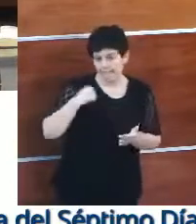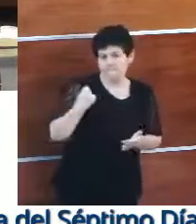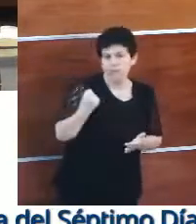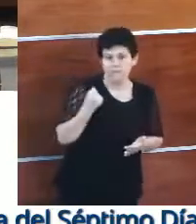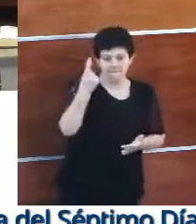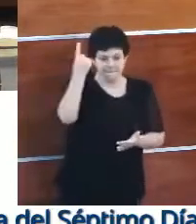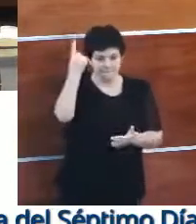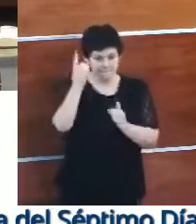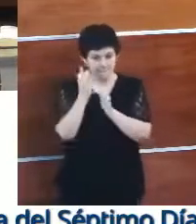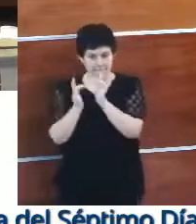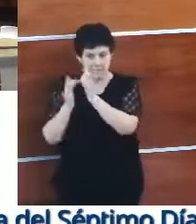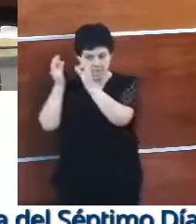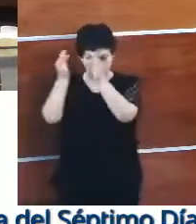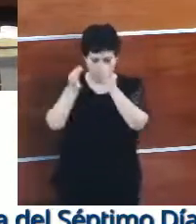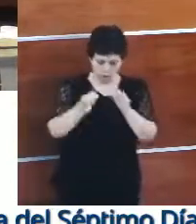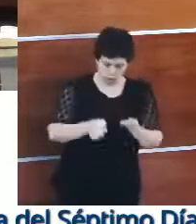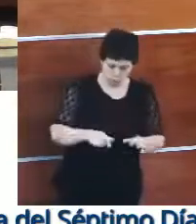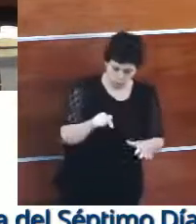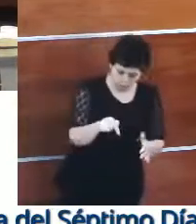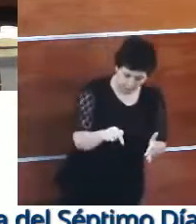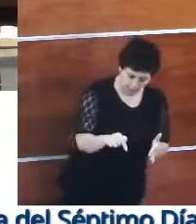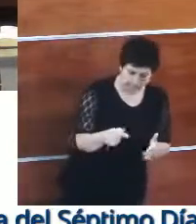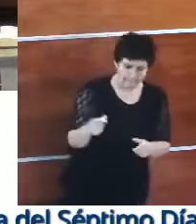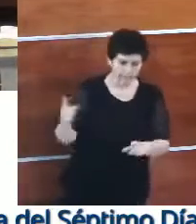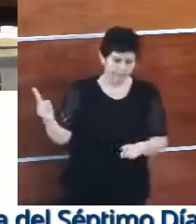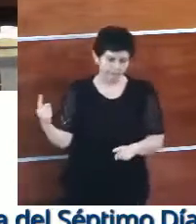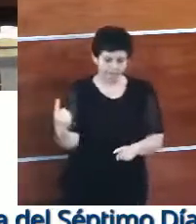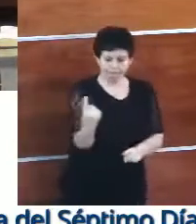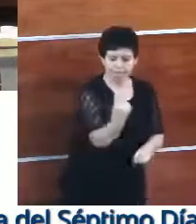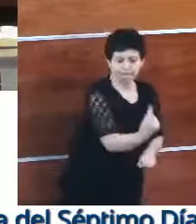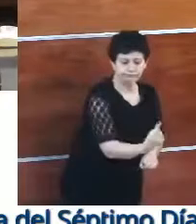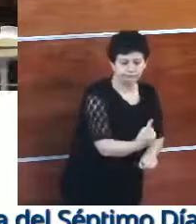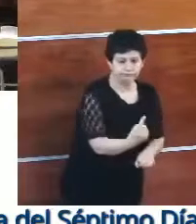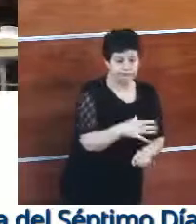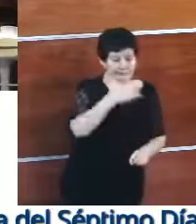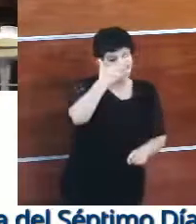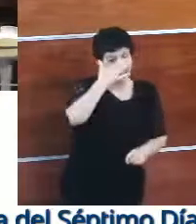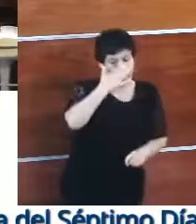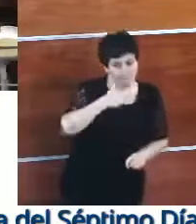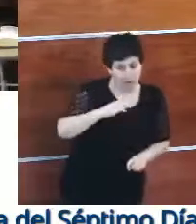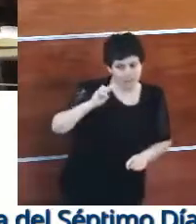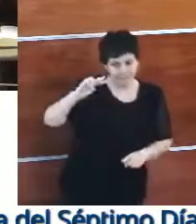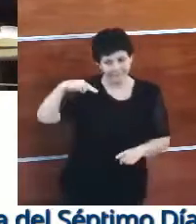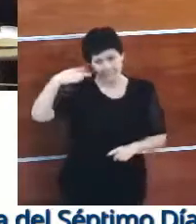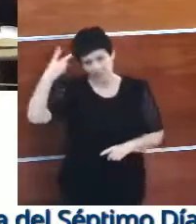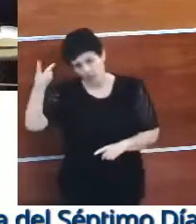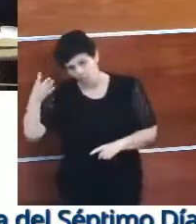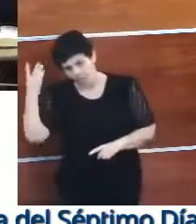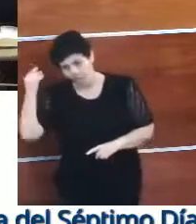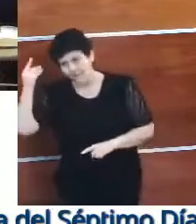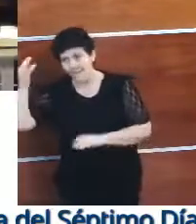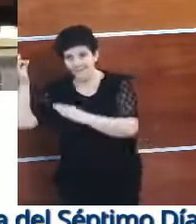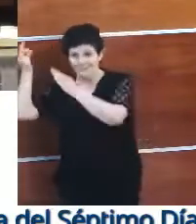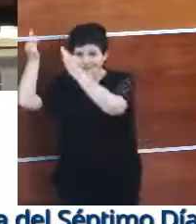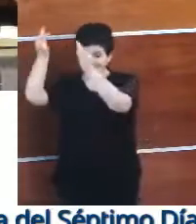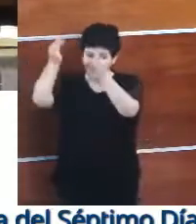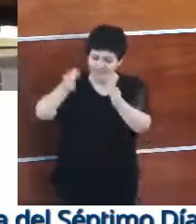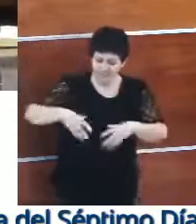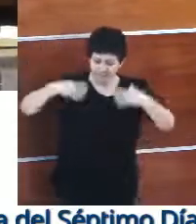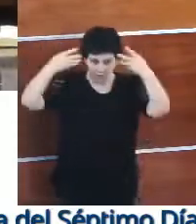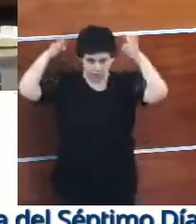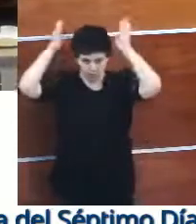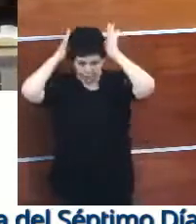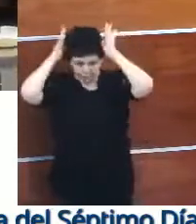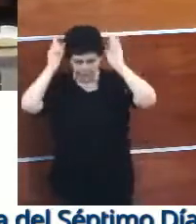como siervo para que luego venga como rey. Primero viene a pagar la deuda para luego venir